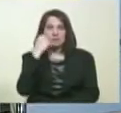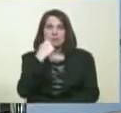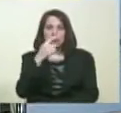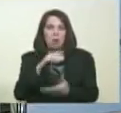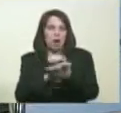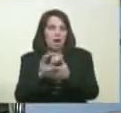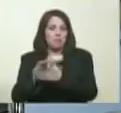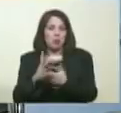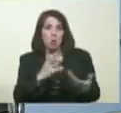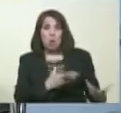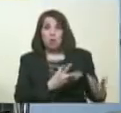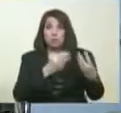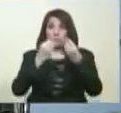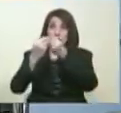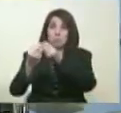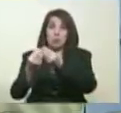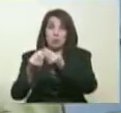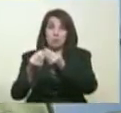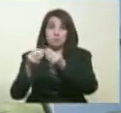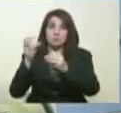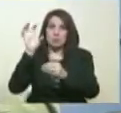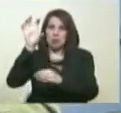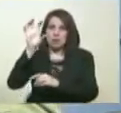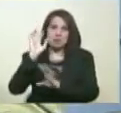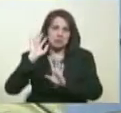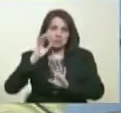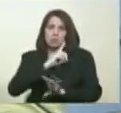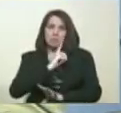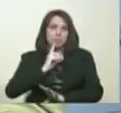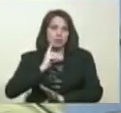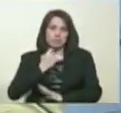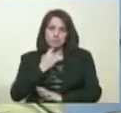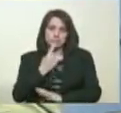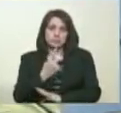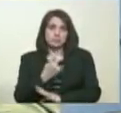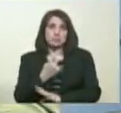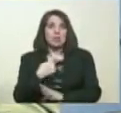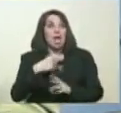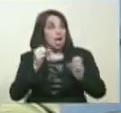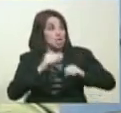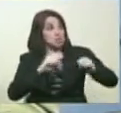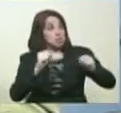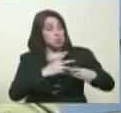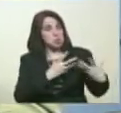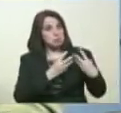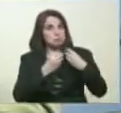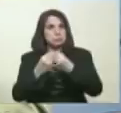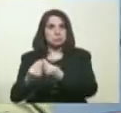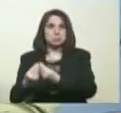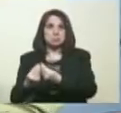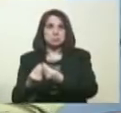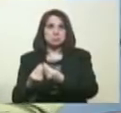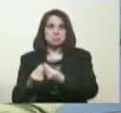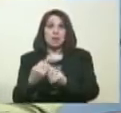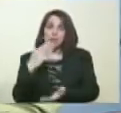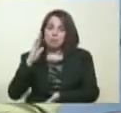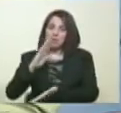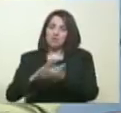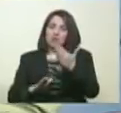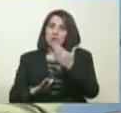para un país. No voy a decir el país. Y les hice caso. Y me fui, presidente.